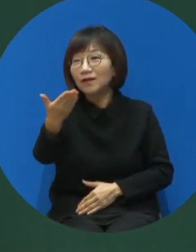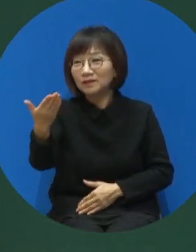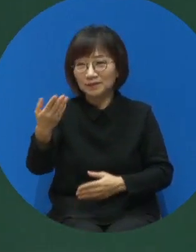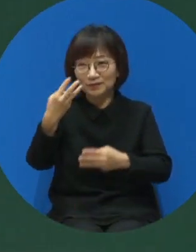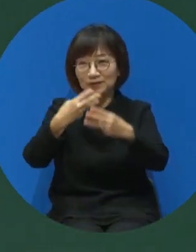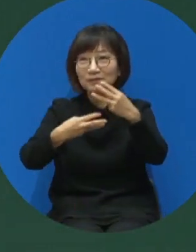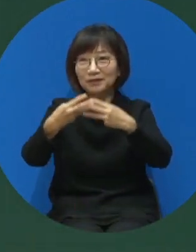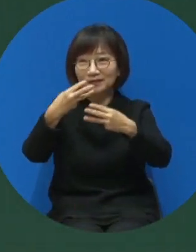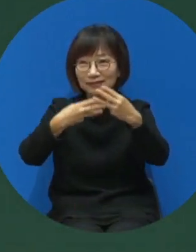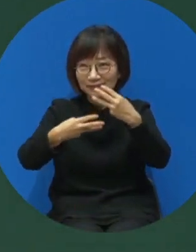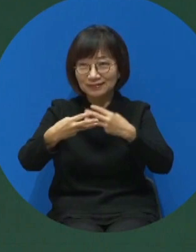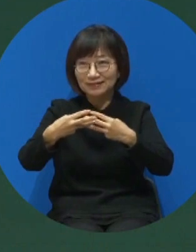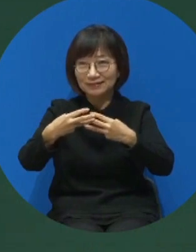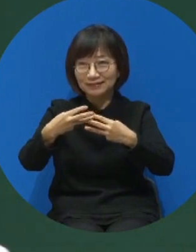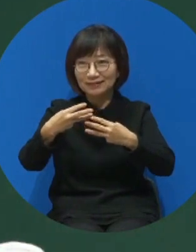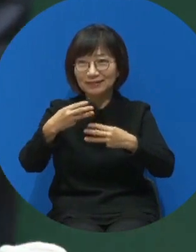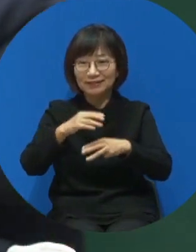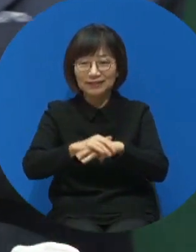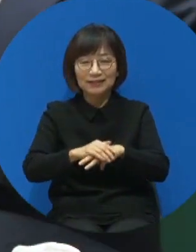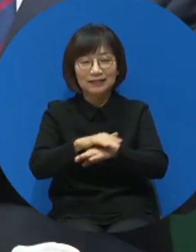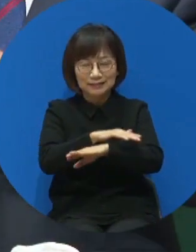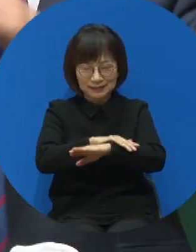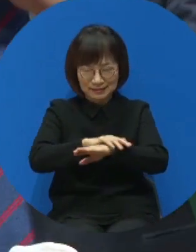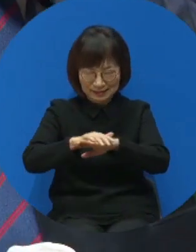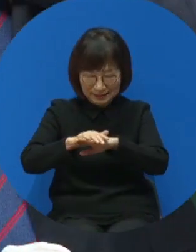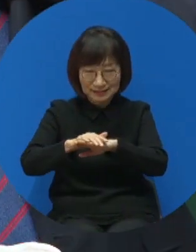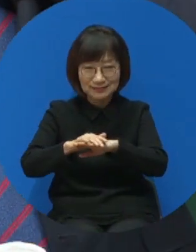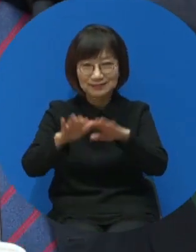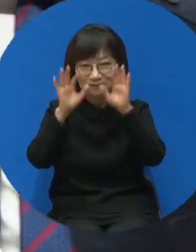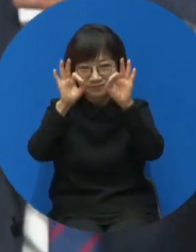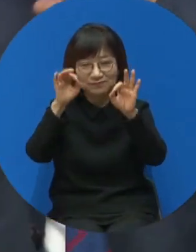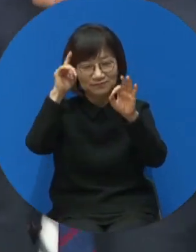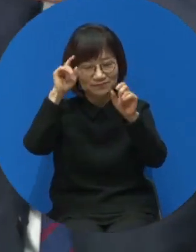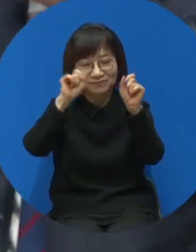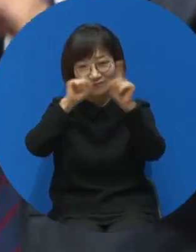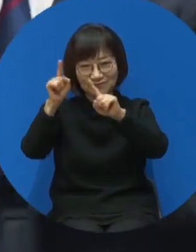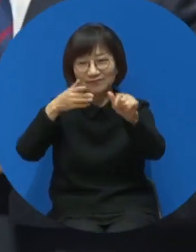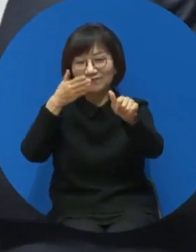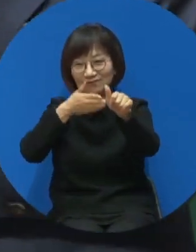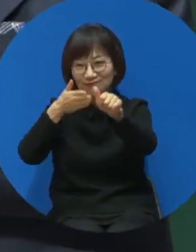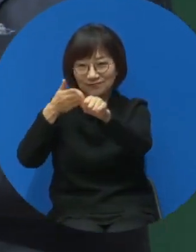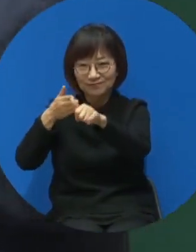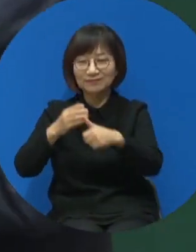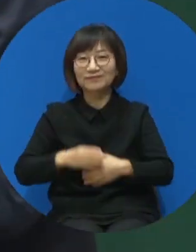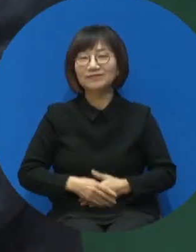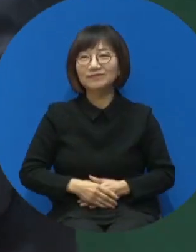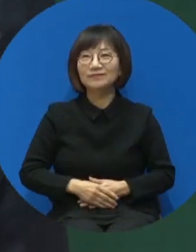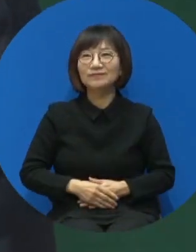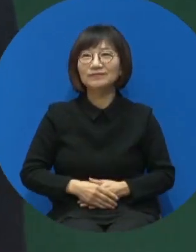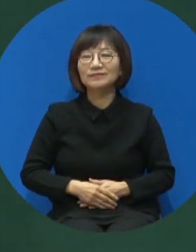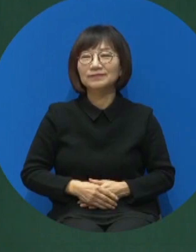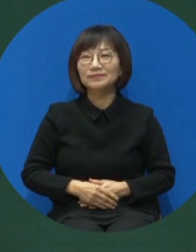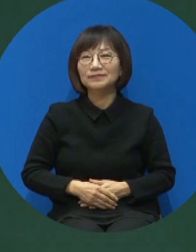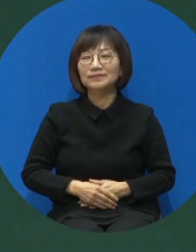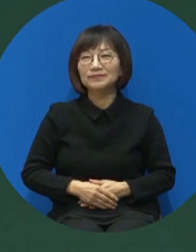y si los descubren esto tal cual es indudable lo que va a venir